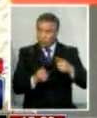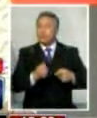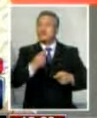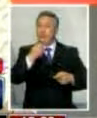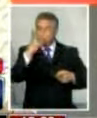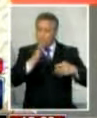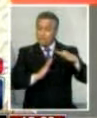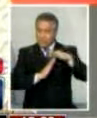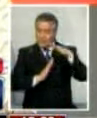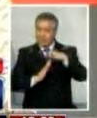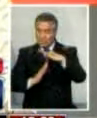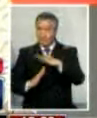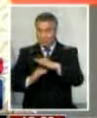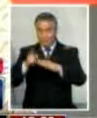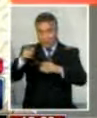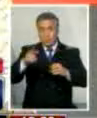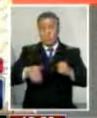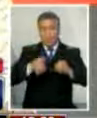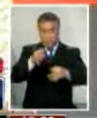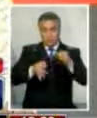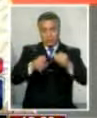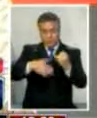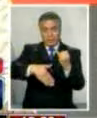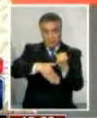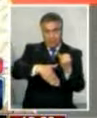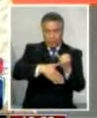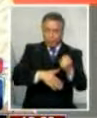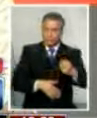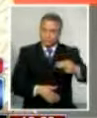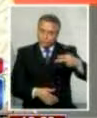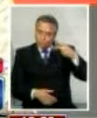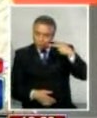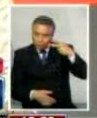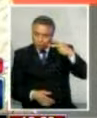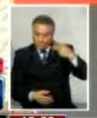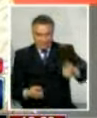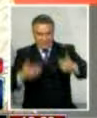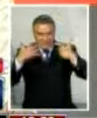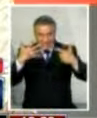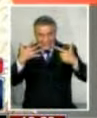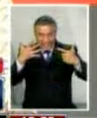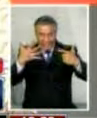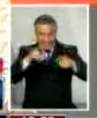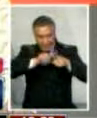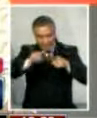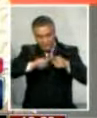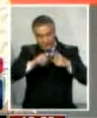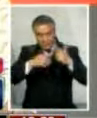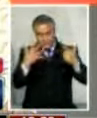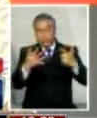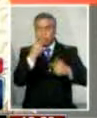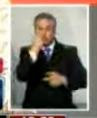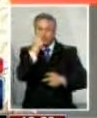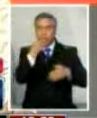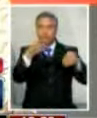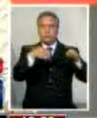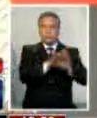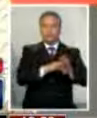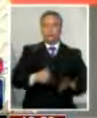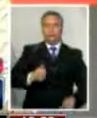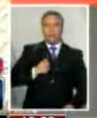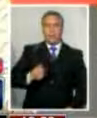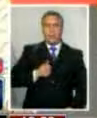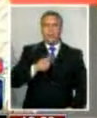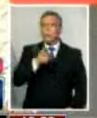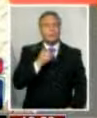todavía ante la Corte Interamericana, y solamente dos de los cinco casos, de los siete casos, perdón, están cerrados por cumplimiento. ¿Qué serían?